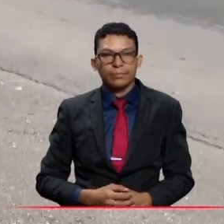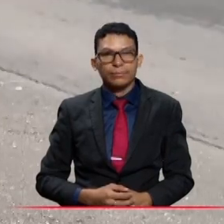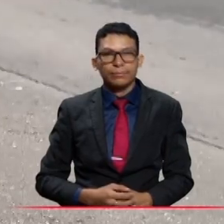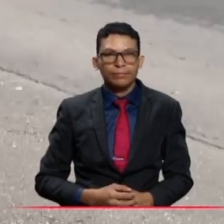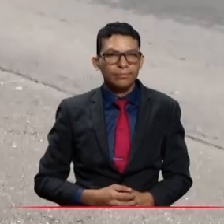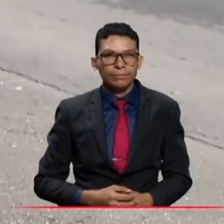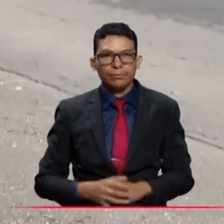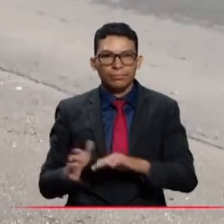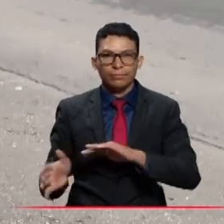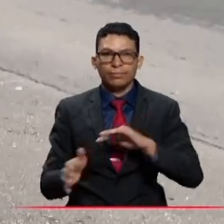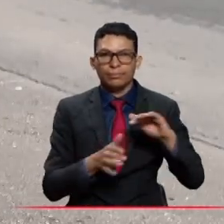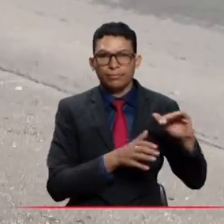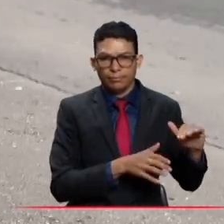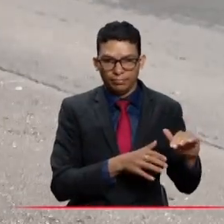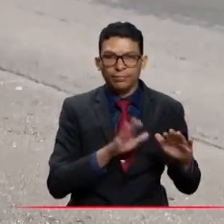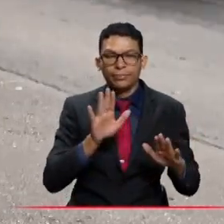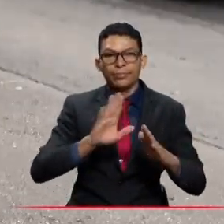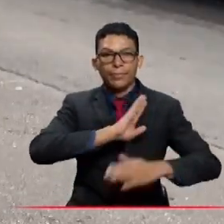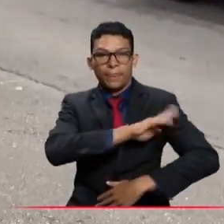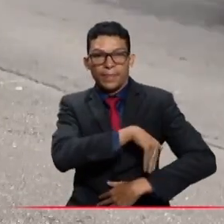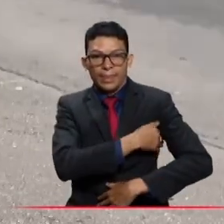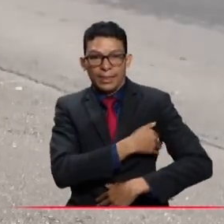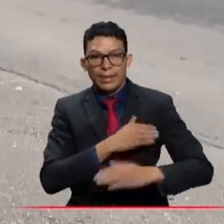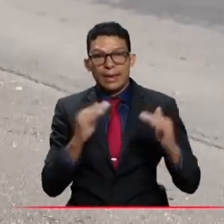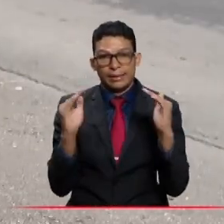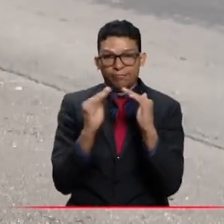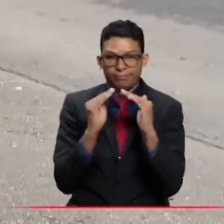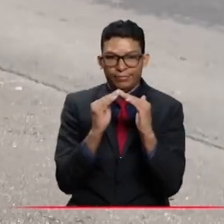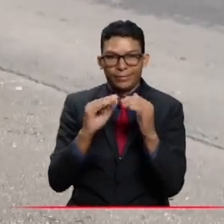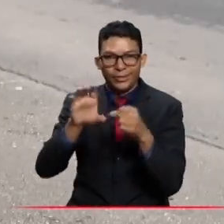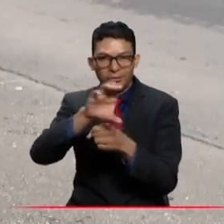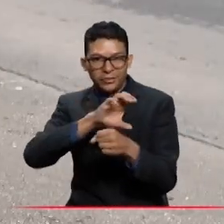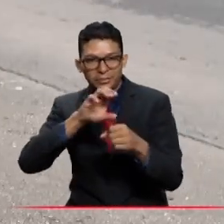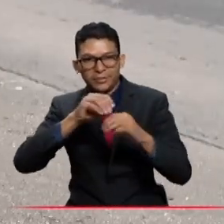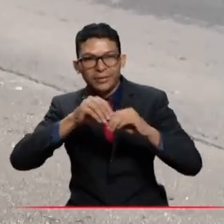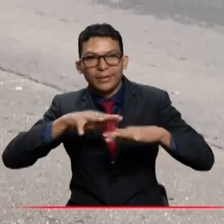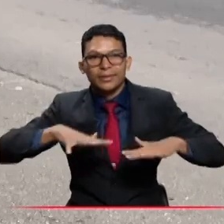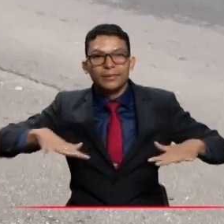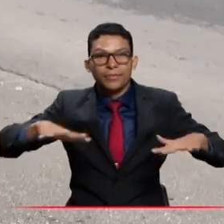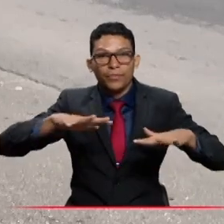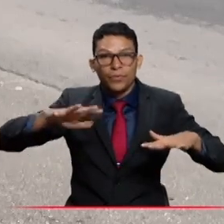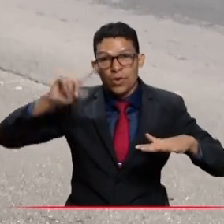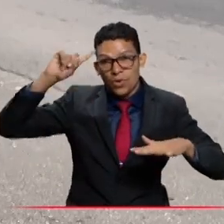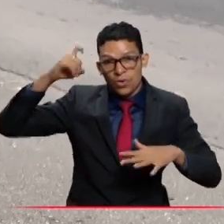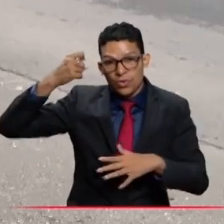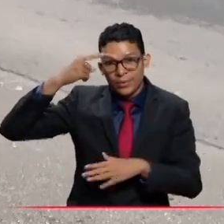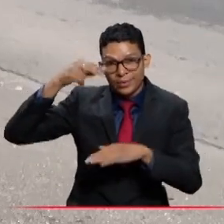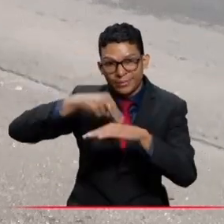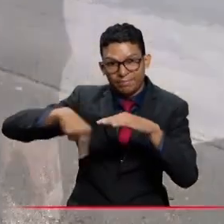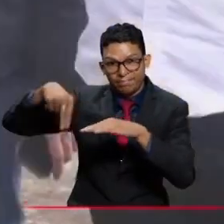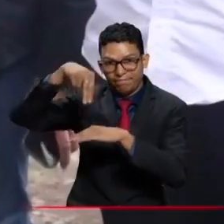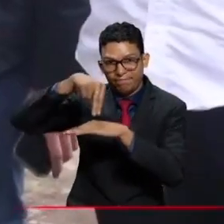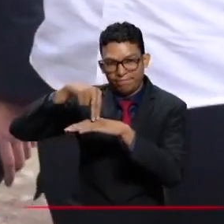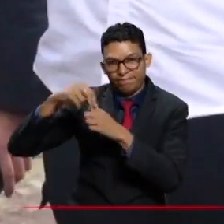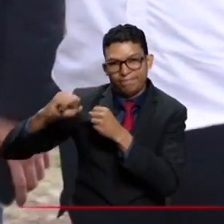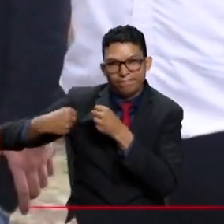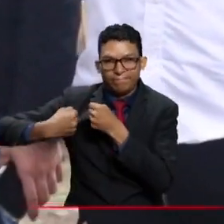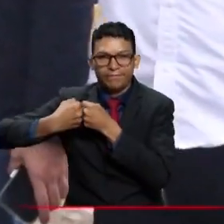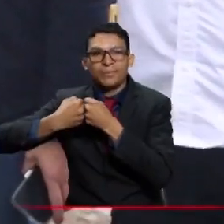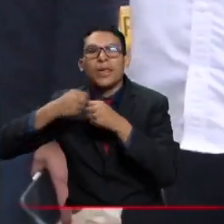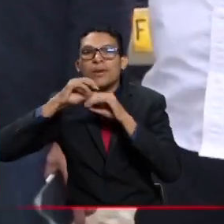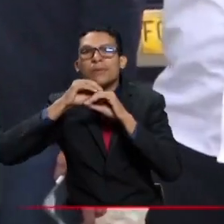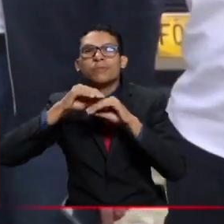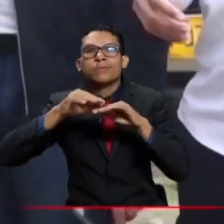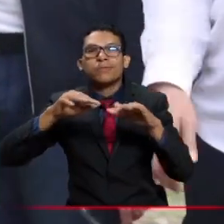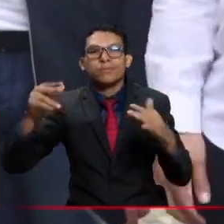De otro lado, el Ministerio de Vivienda, Ciudad y Territorio, junto a la Gobernación de Nariño, hicieron el lanzamiento de un nuevo